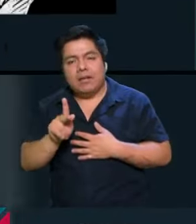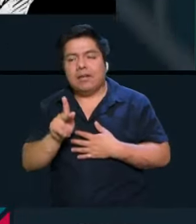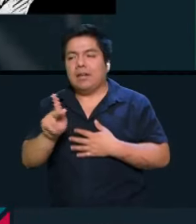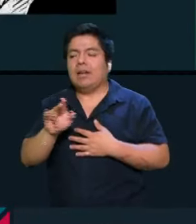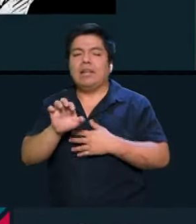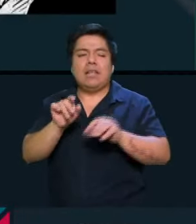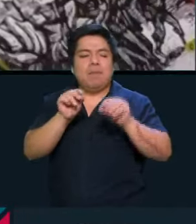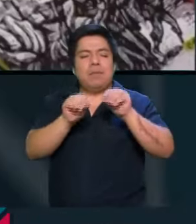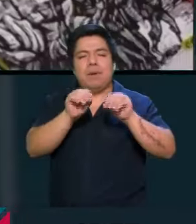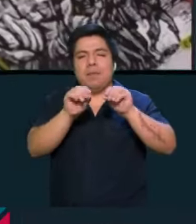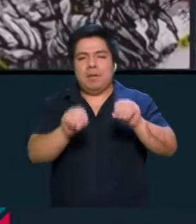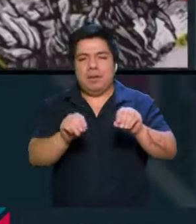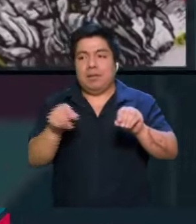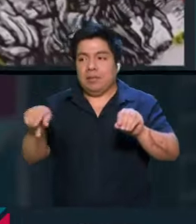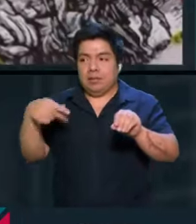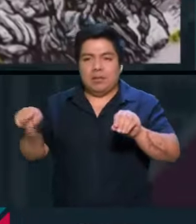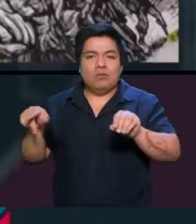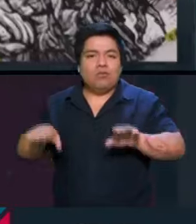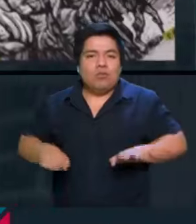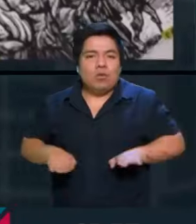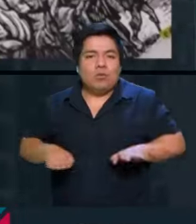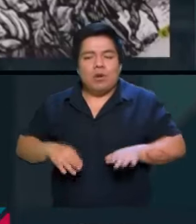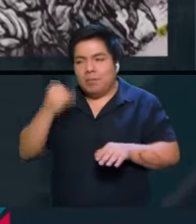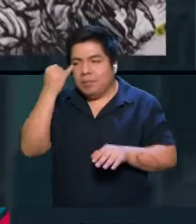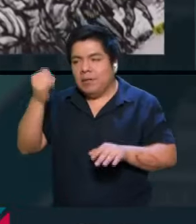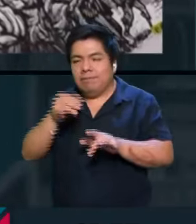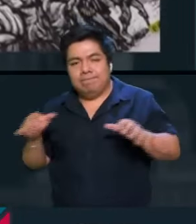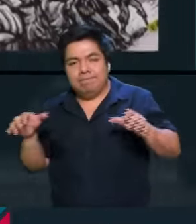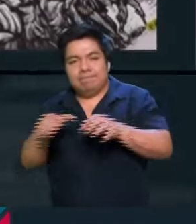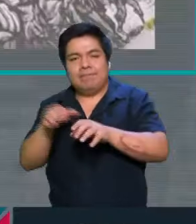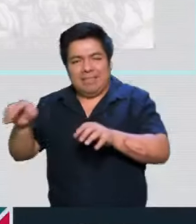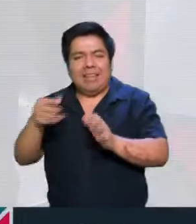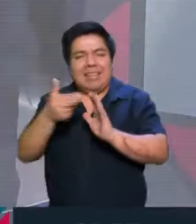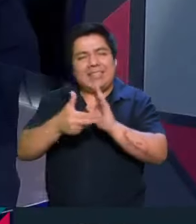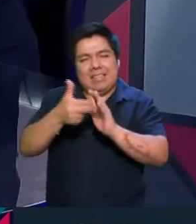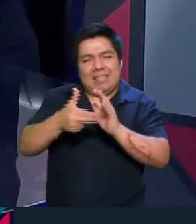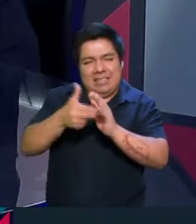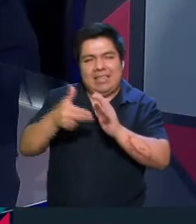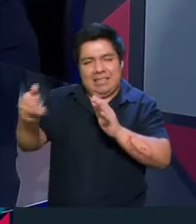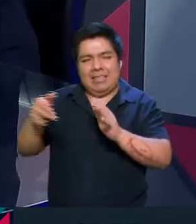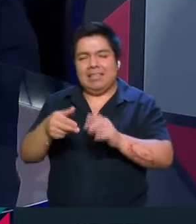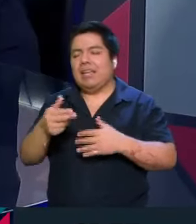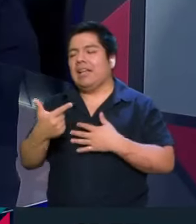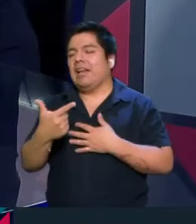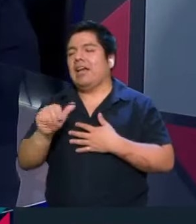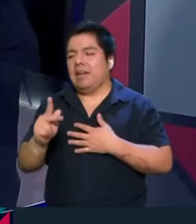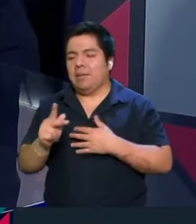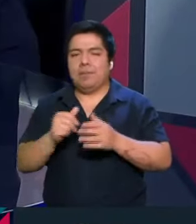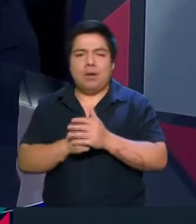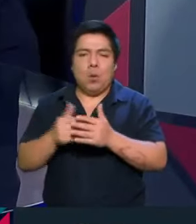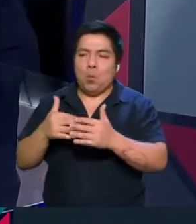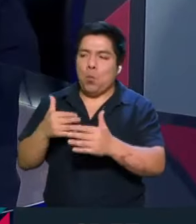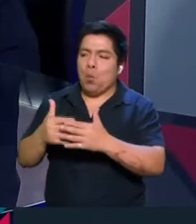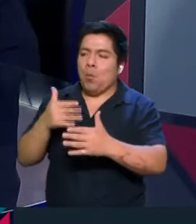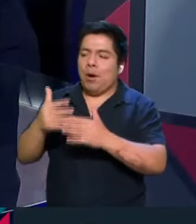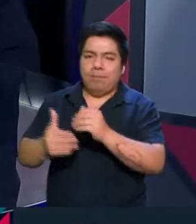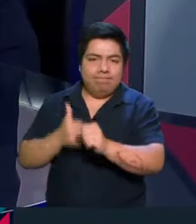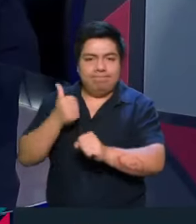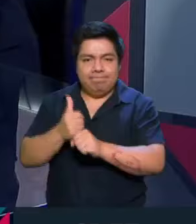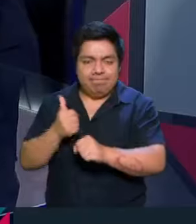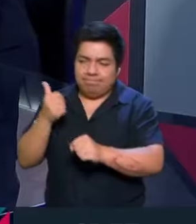la estética de estos artistas que se reúnen en el taller de la gráfica popular a lo largo de varias décadas. La